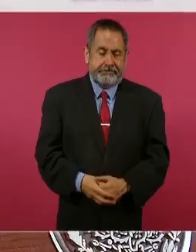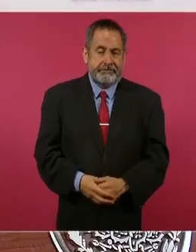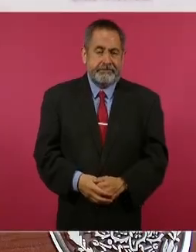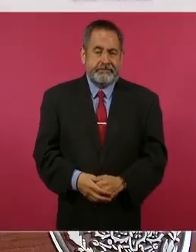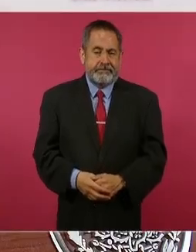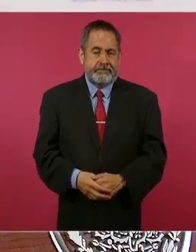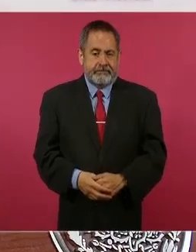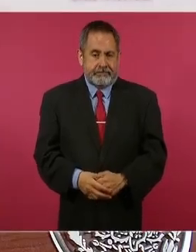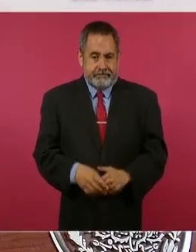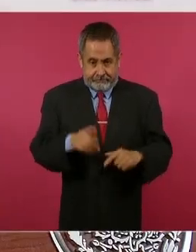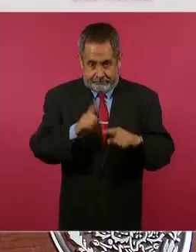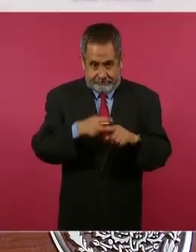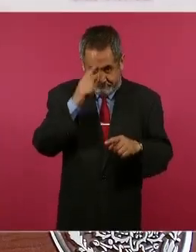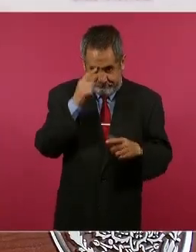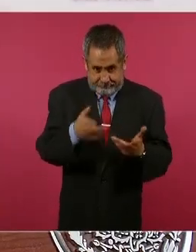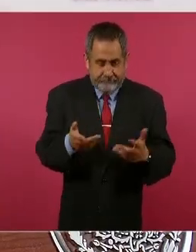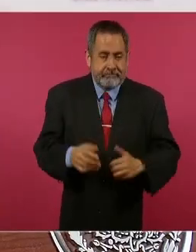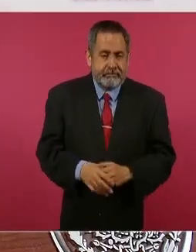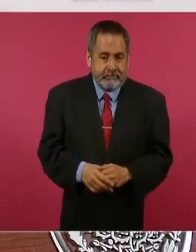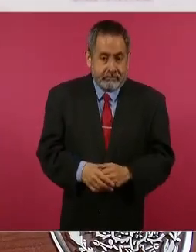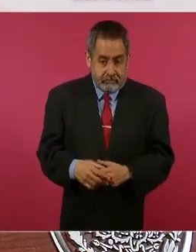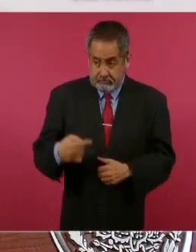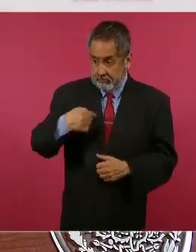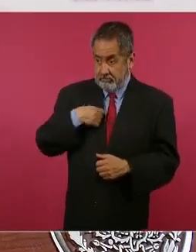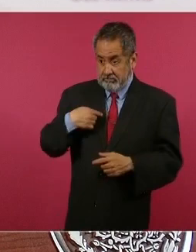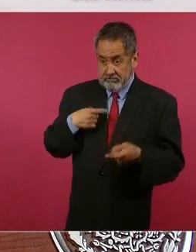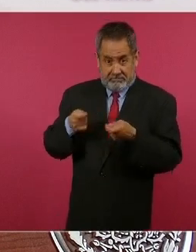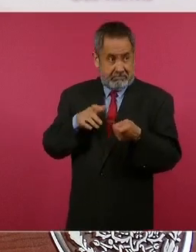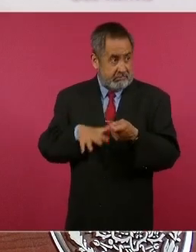¿Quiénes dominan? ¿Soy yo?